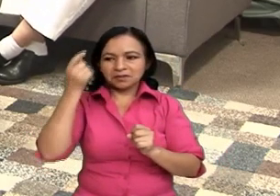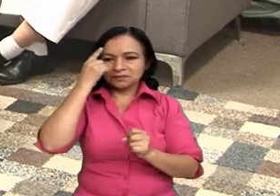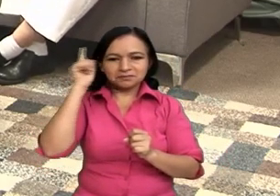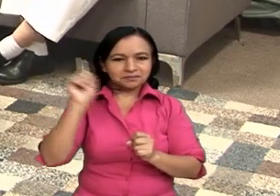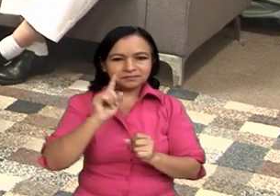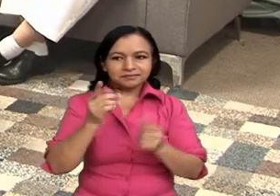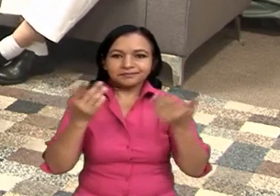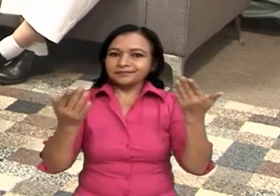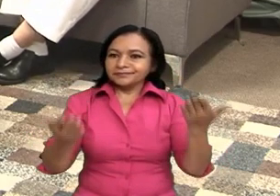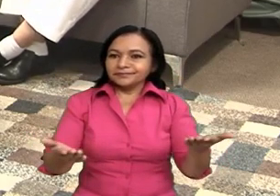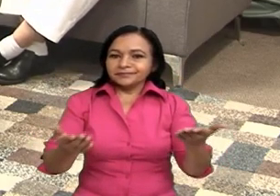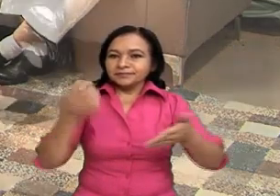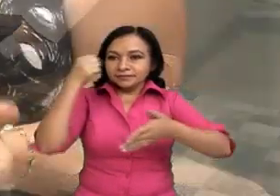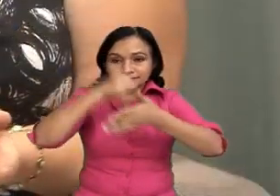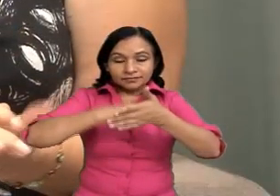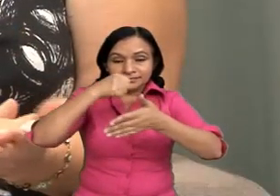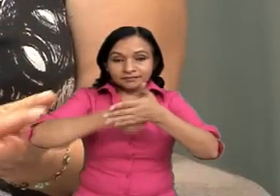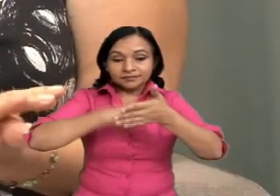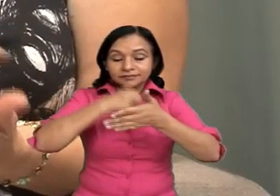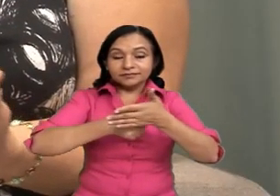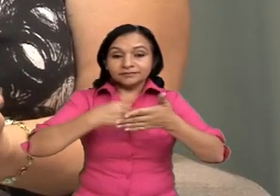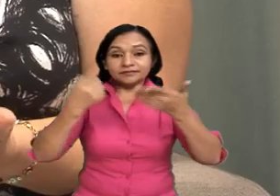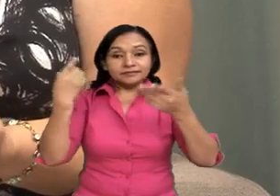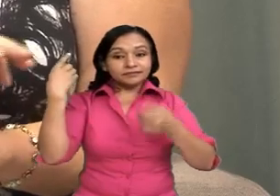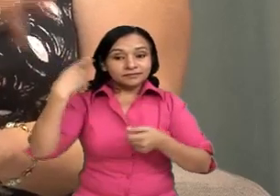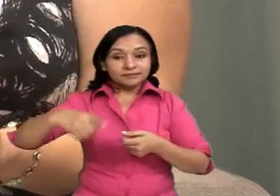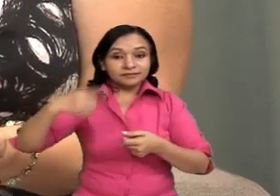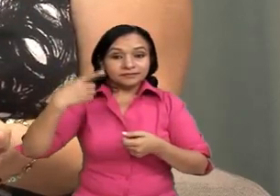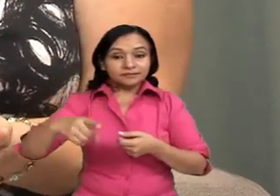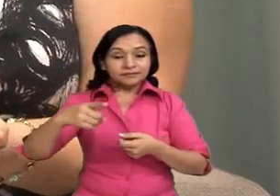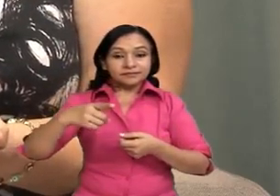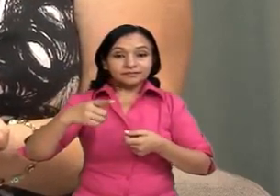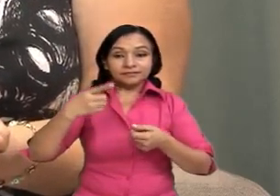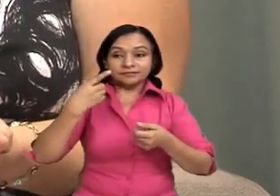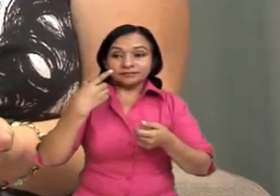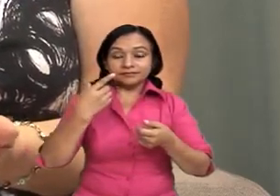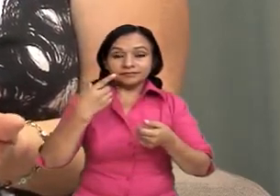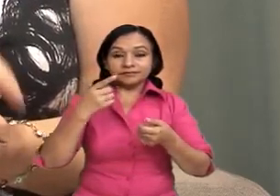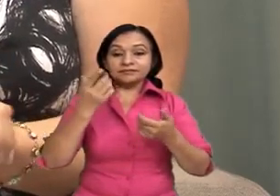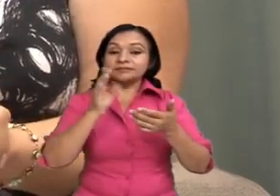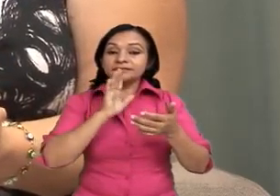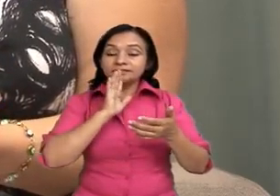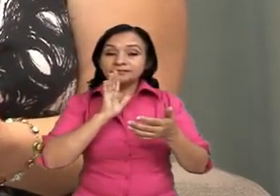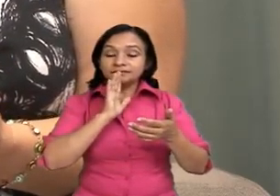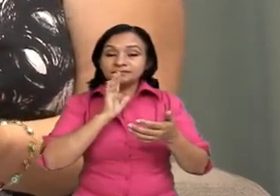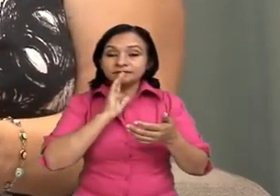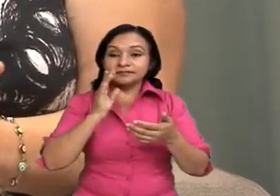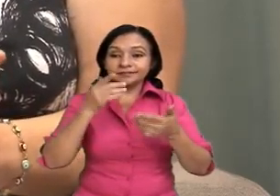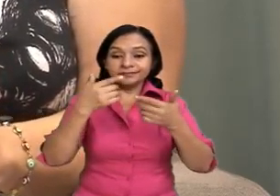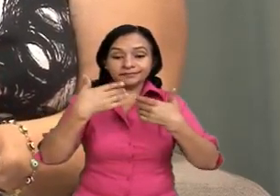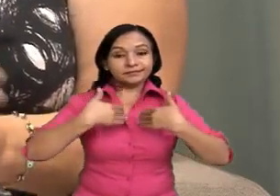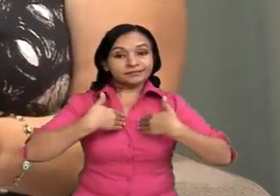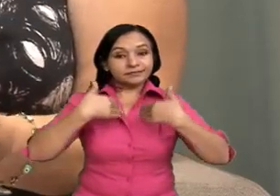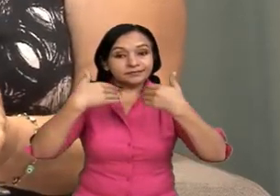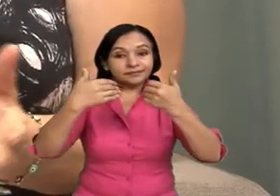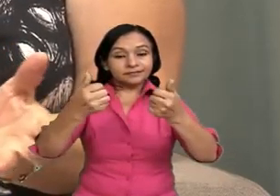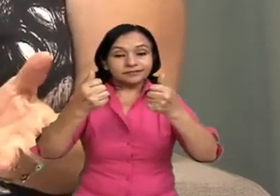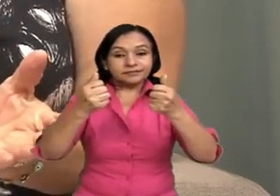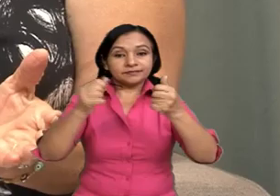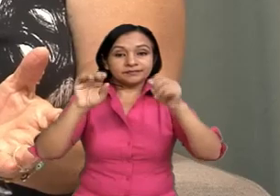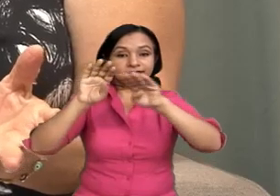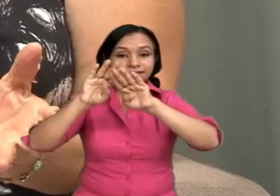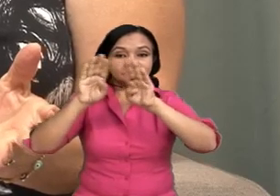es que en la lucha reivindicativa, si vos ves en su marido la expresión que se dio en sector salud, es que la mayoría de